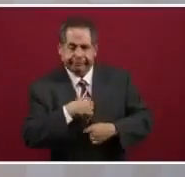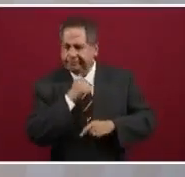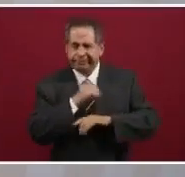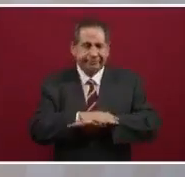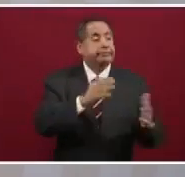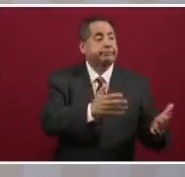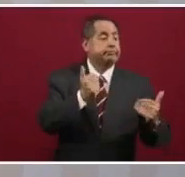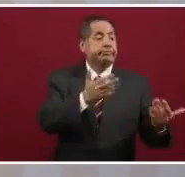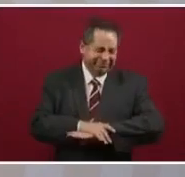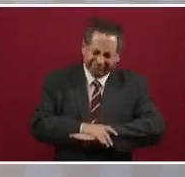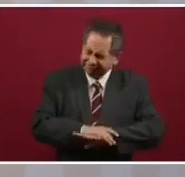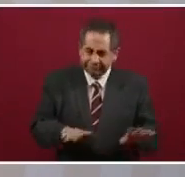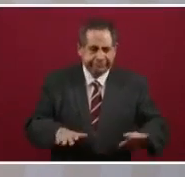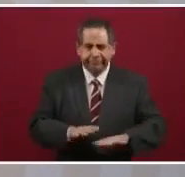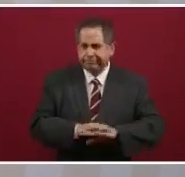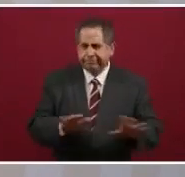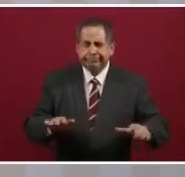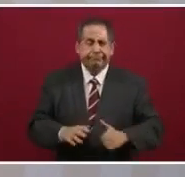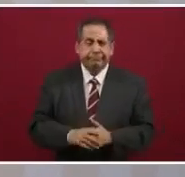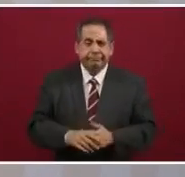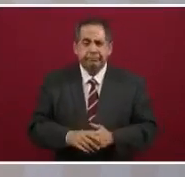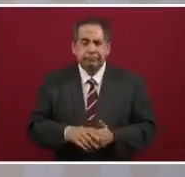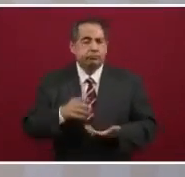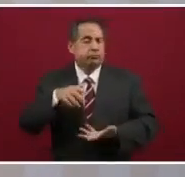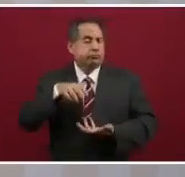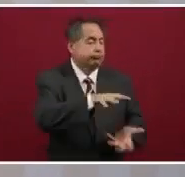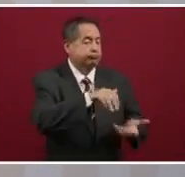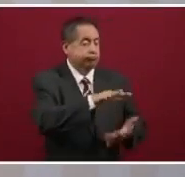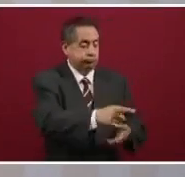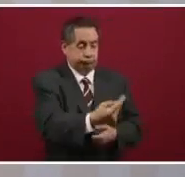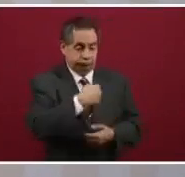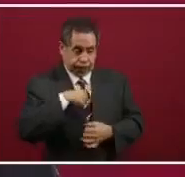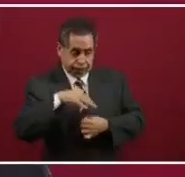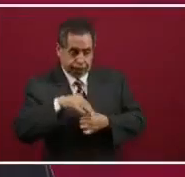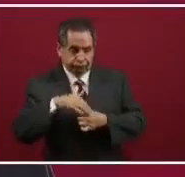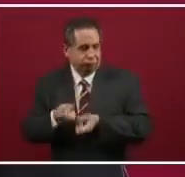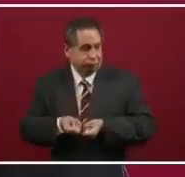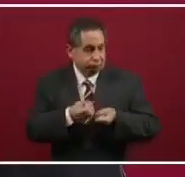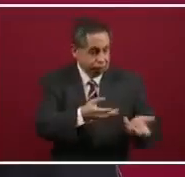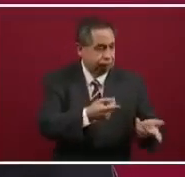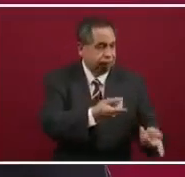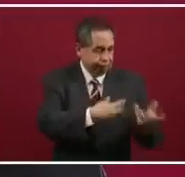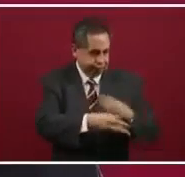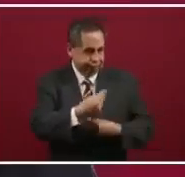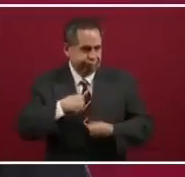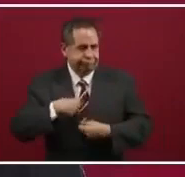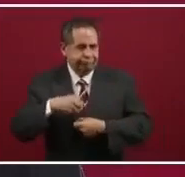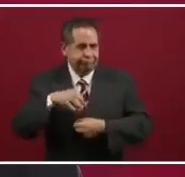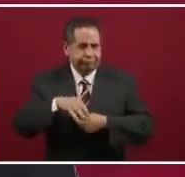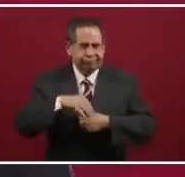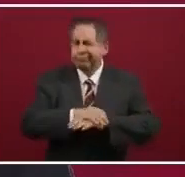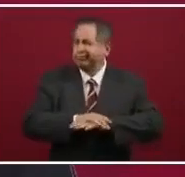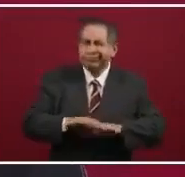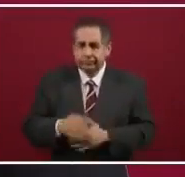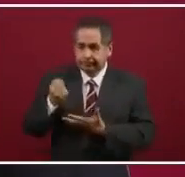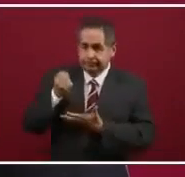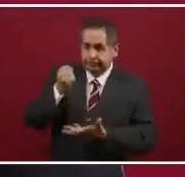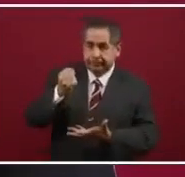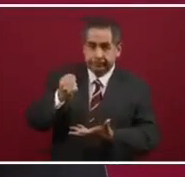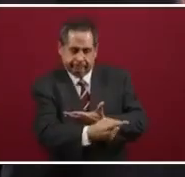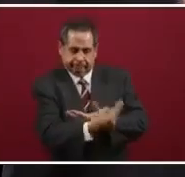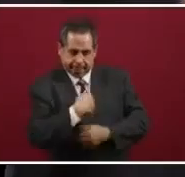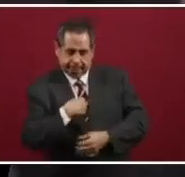haya acarreos, que no se repartan despensas, frijol con gorgojo, que no se utilice el presupuesto